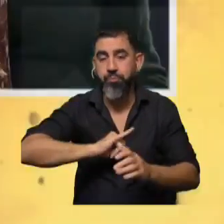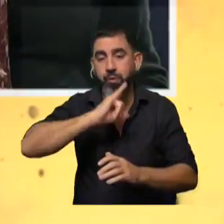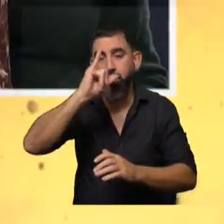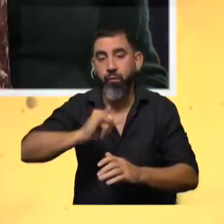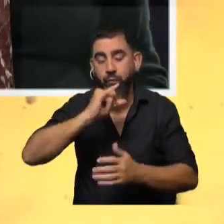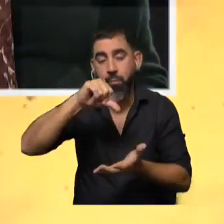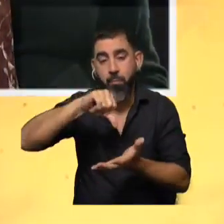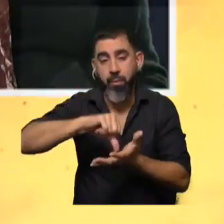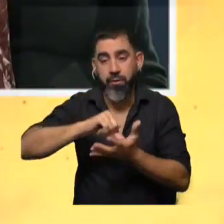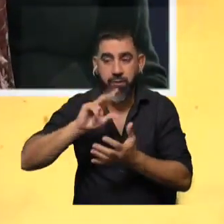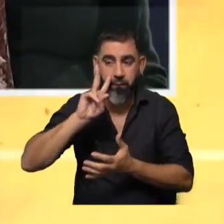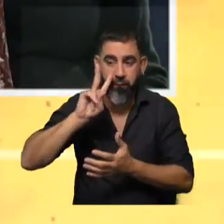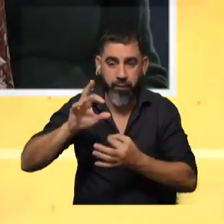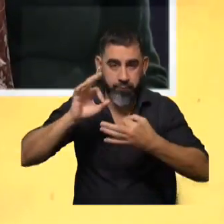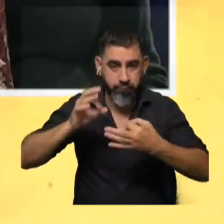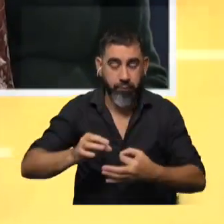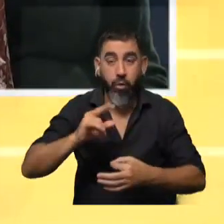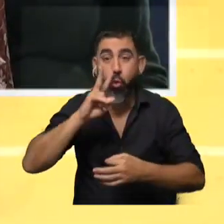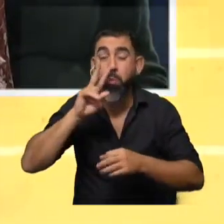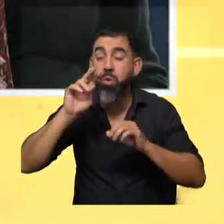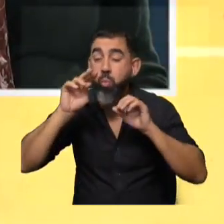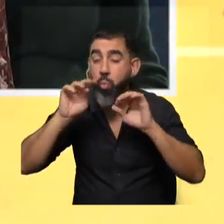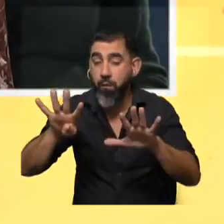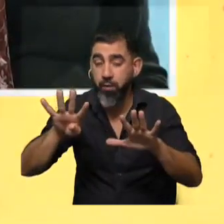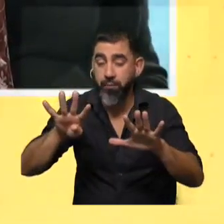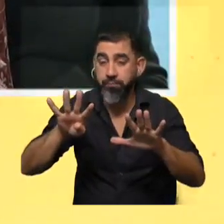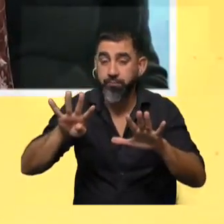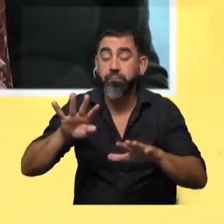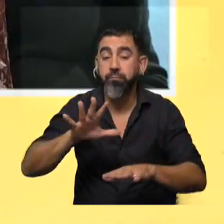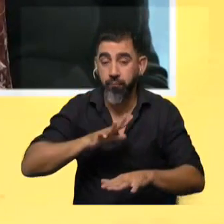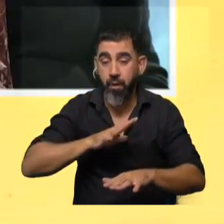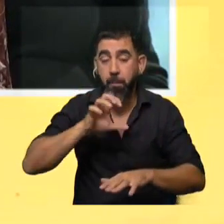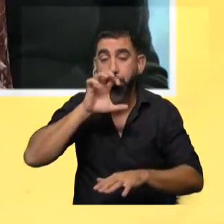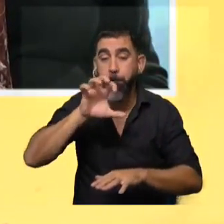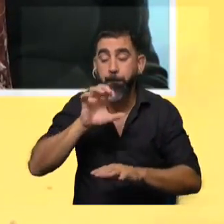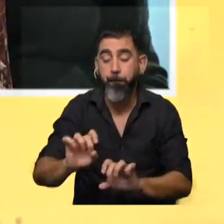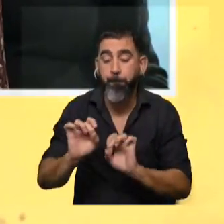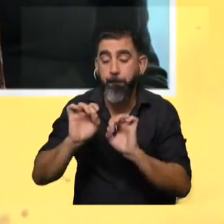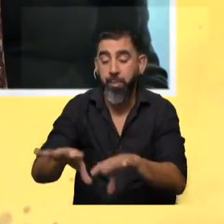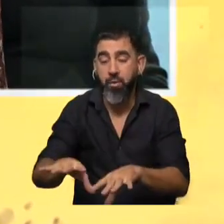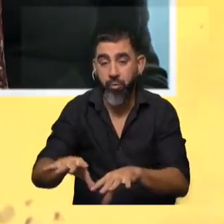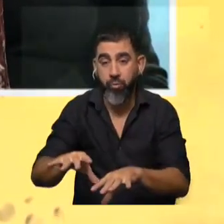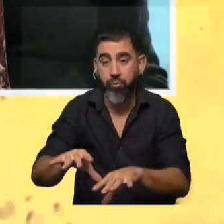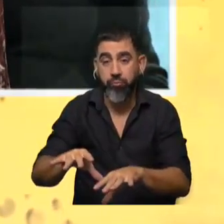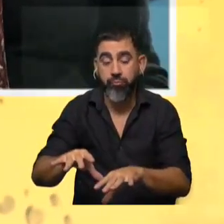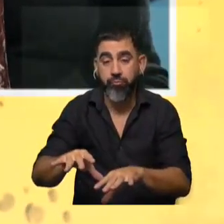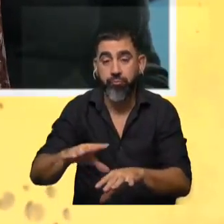países vecinos y que ya en el 2009 habían casos de perros infectados en Montecaseros, que es